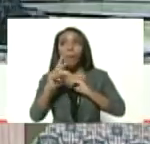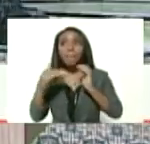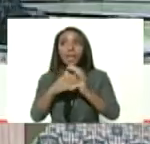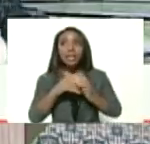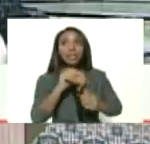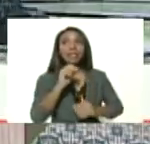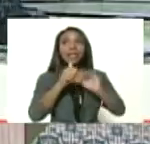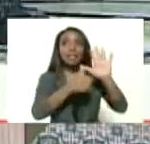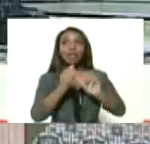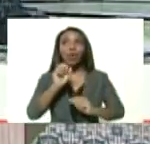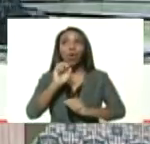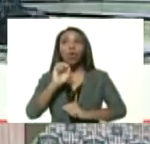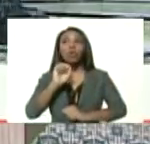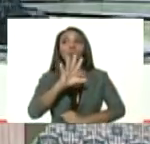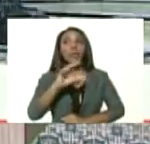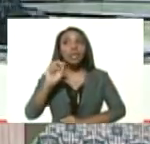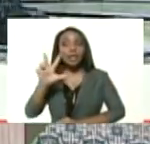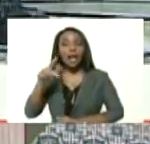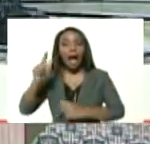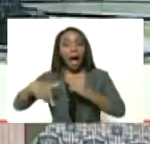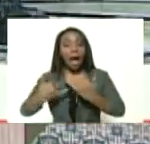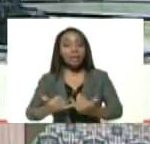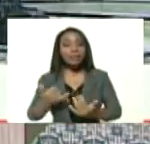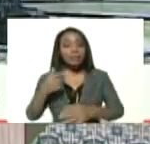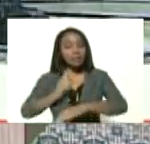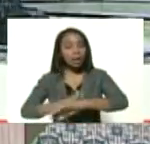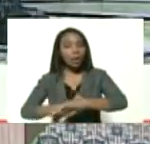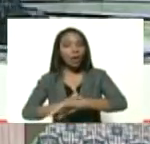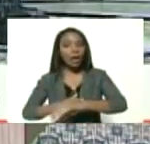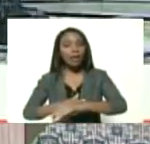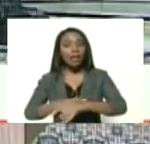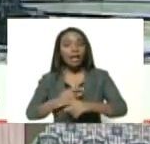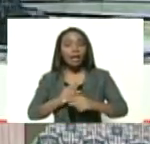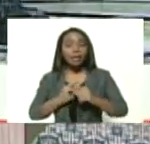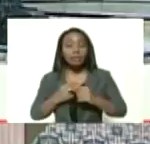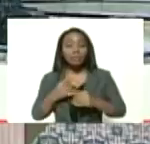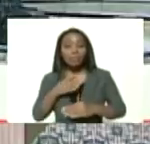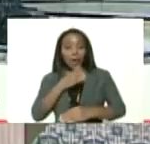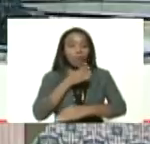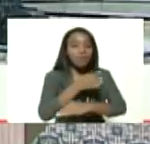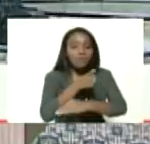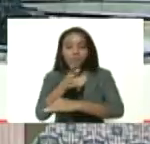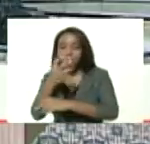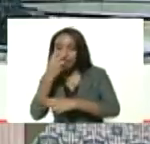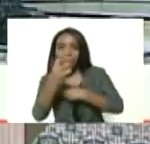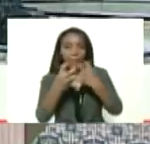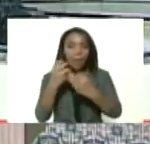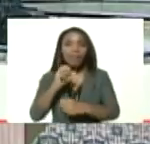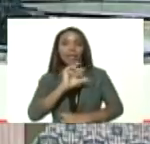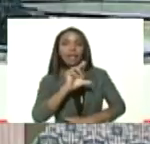42.653. A esta hora hemos ya pesquisado, visitado